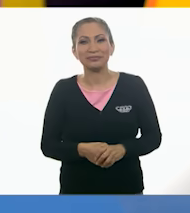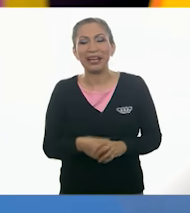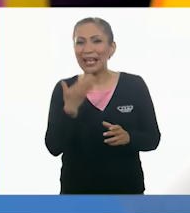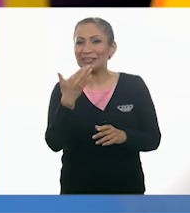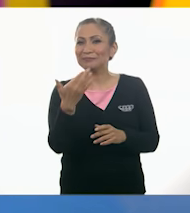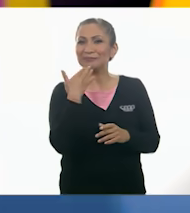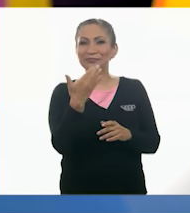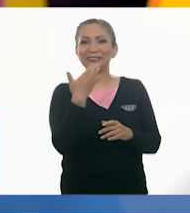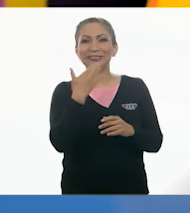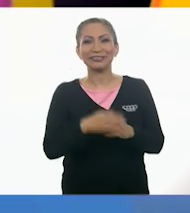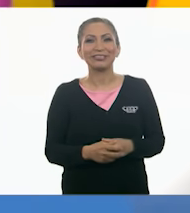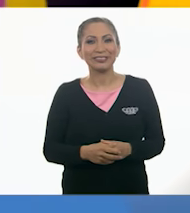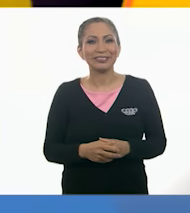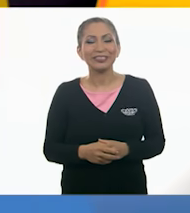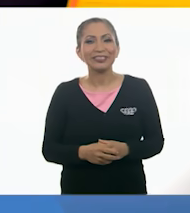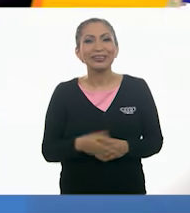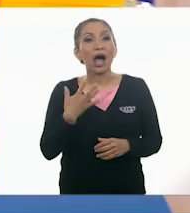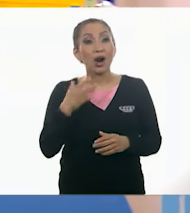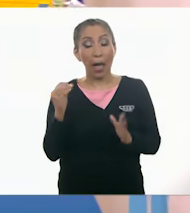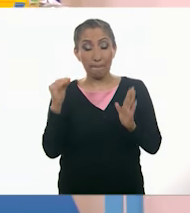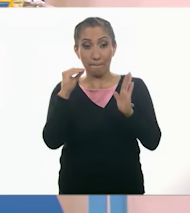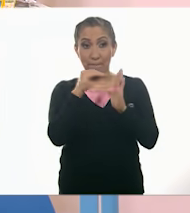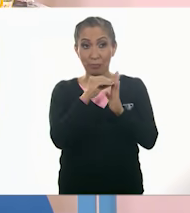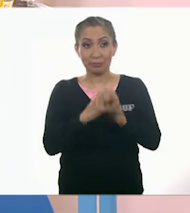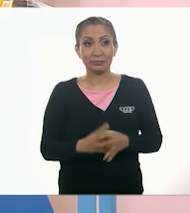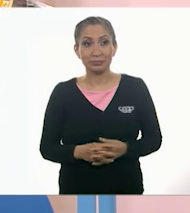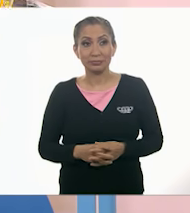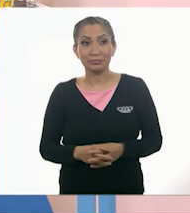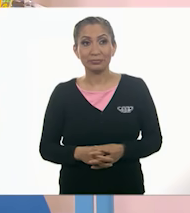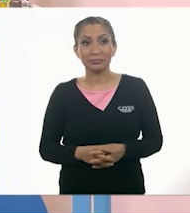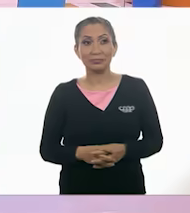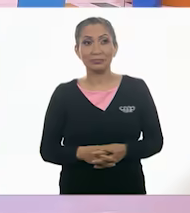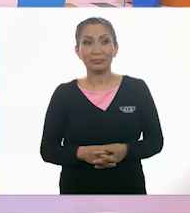¡Muy bien! Lo vamos a poner de este lado.